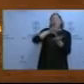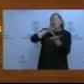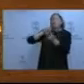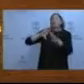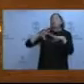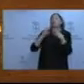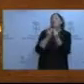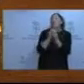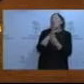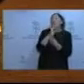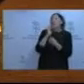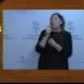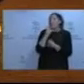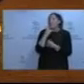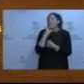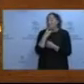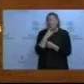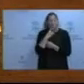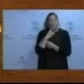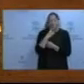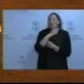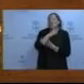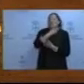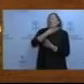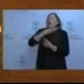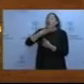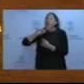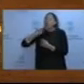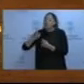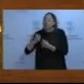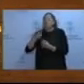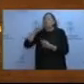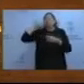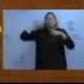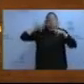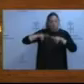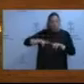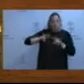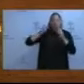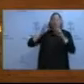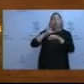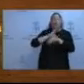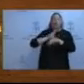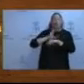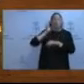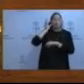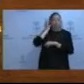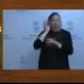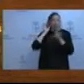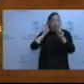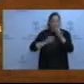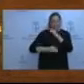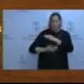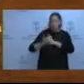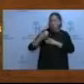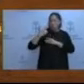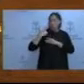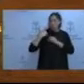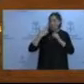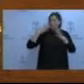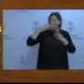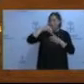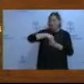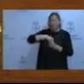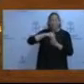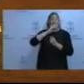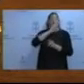centros, como ya dijo, porque así lo reconoció la anterior consejera de Educación y podríamos hablar dentro de esos 200 centros con